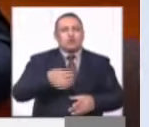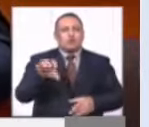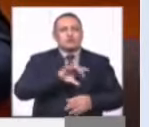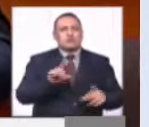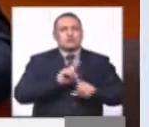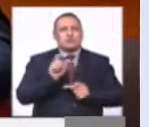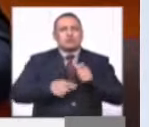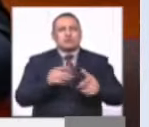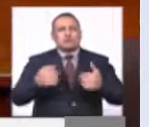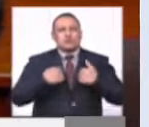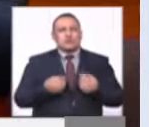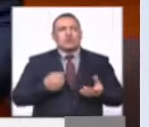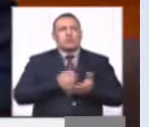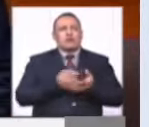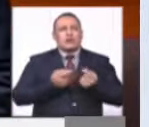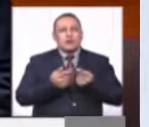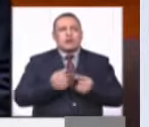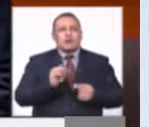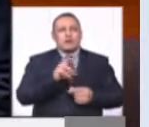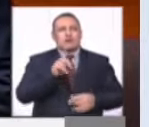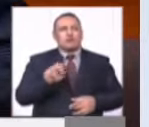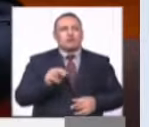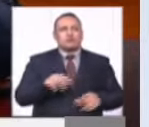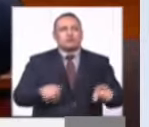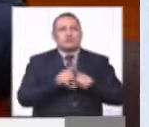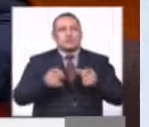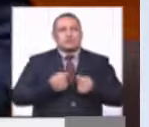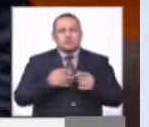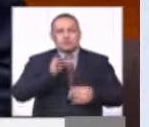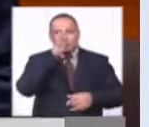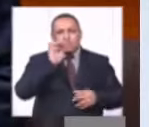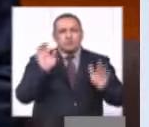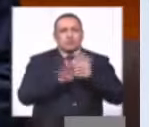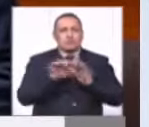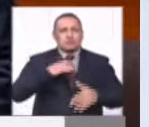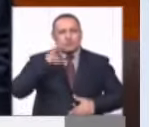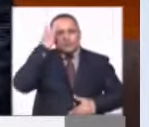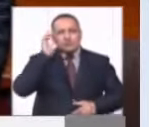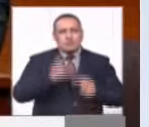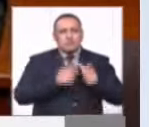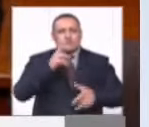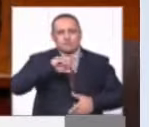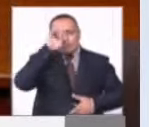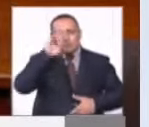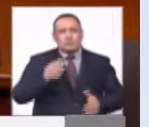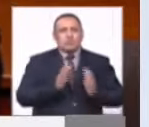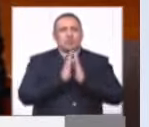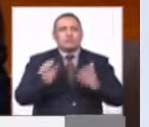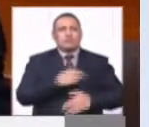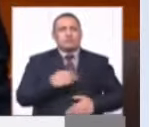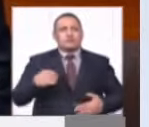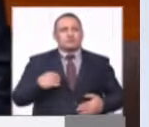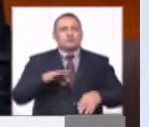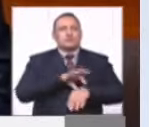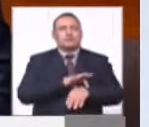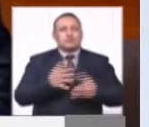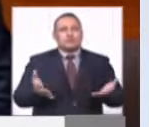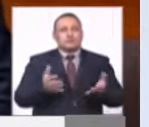gente no tiene para comprar arroz, ¿cómo va a tener un florero? Burlándose de la inteligencia de los peruanos. Por favor, señor ministro de